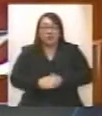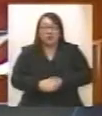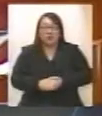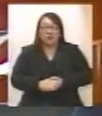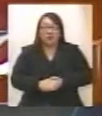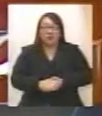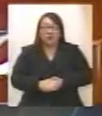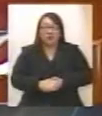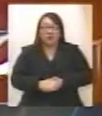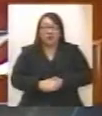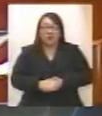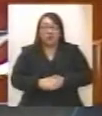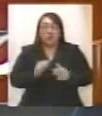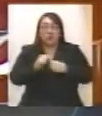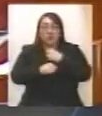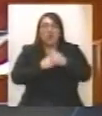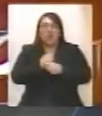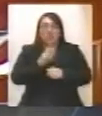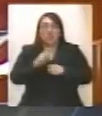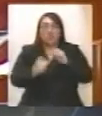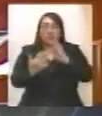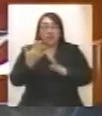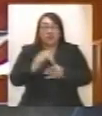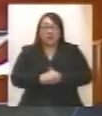referencia durante el año 2015.